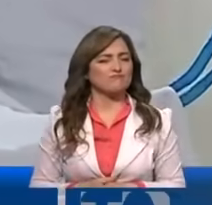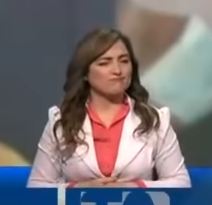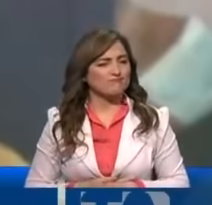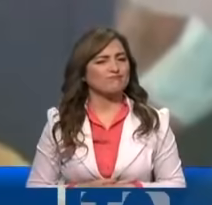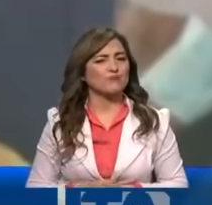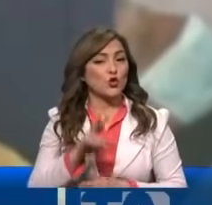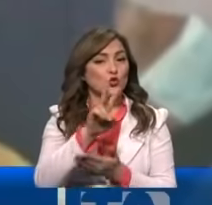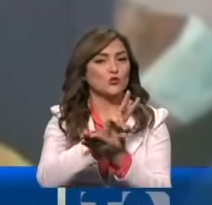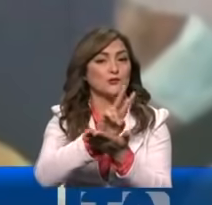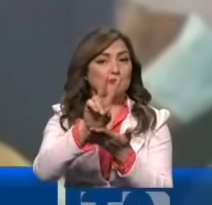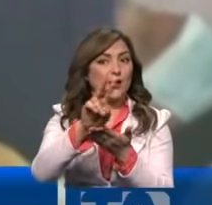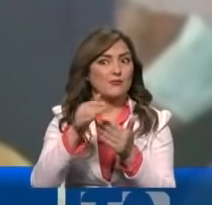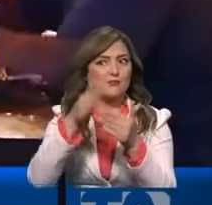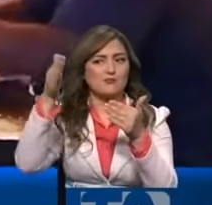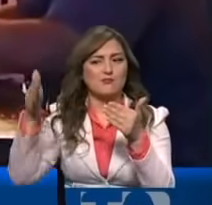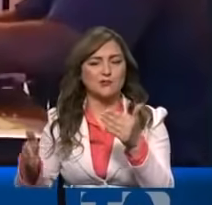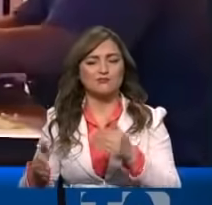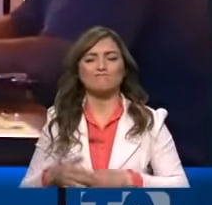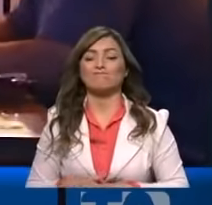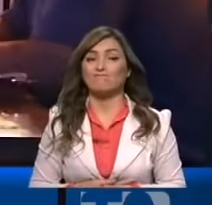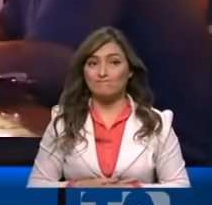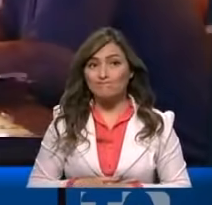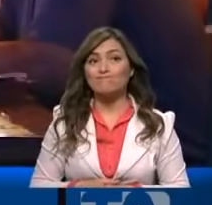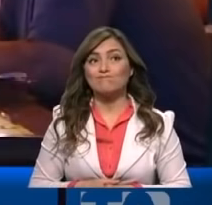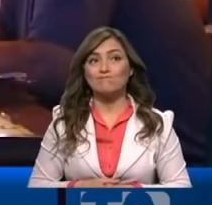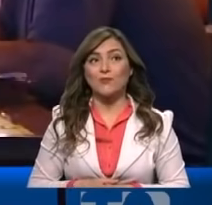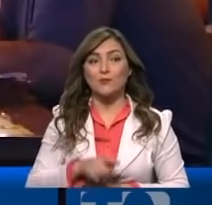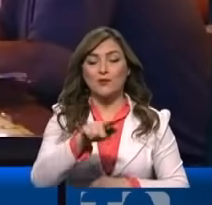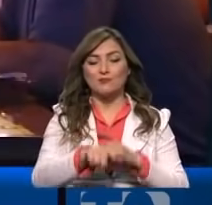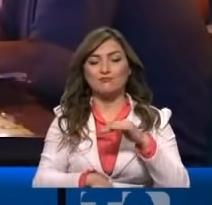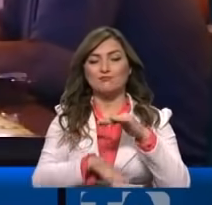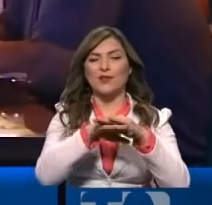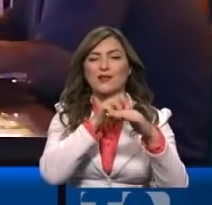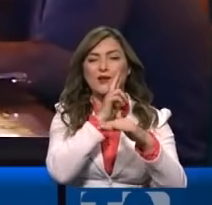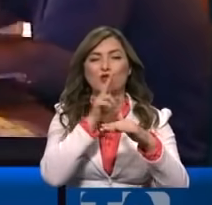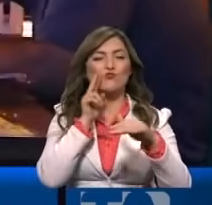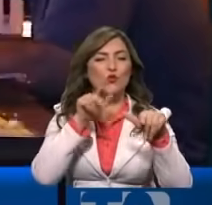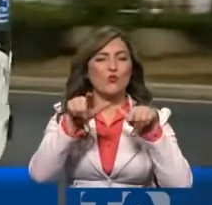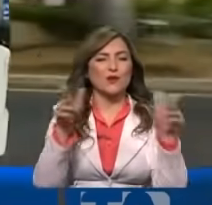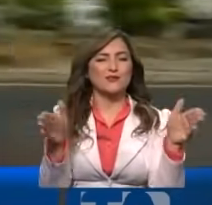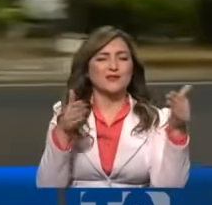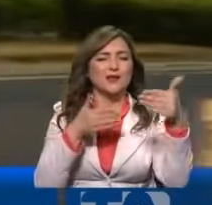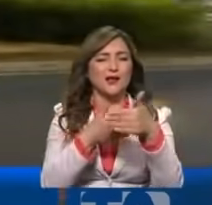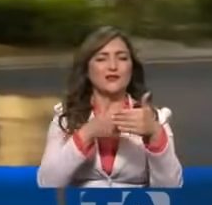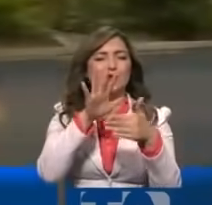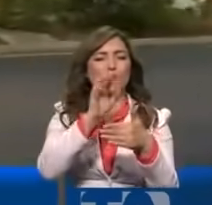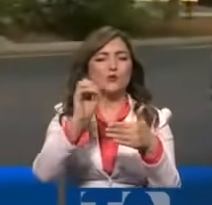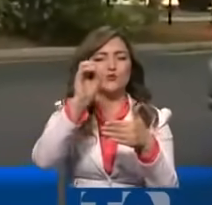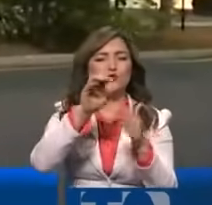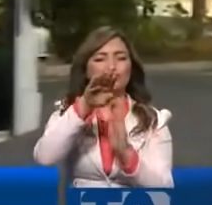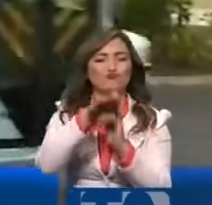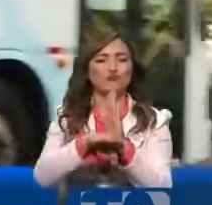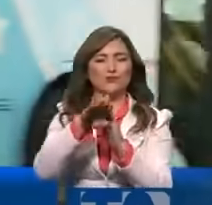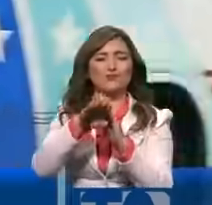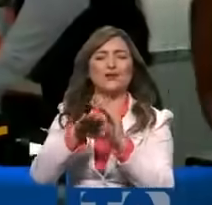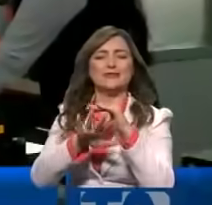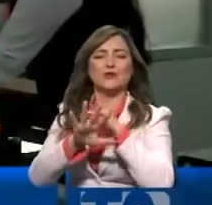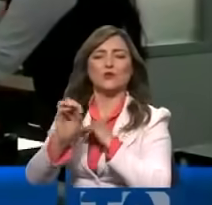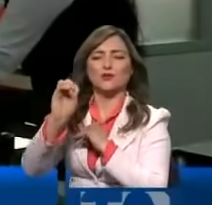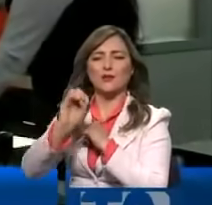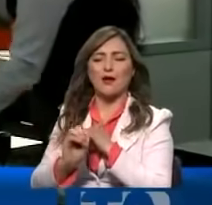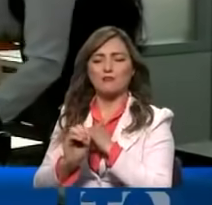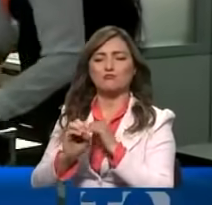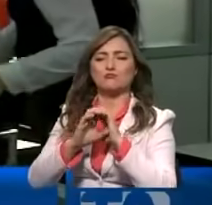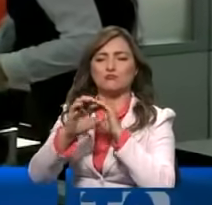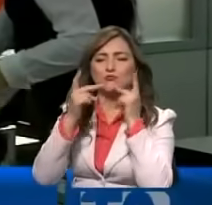menos 2 semanas más. Esto es reducción de aforos al 50% en espacios cerrados y transporte público, 75% en